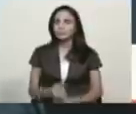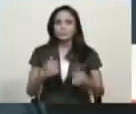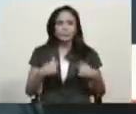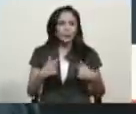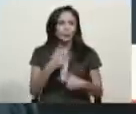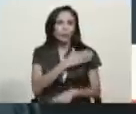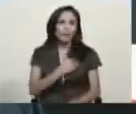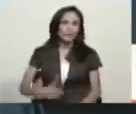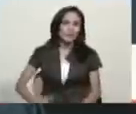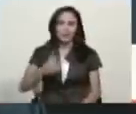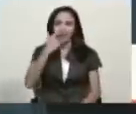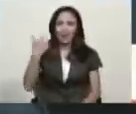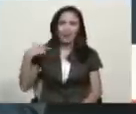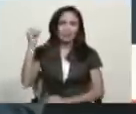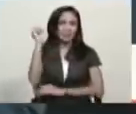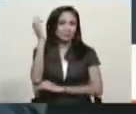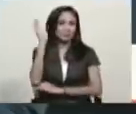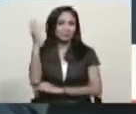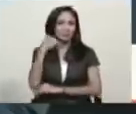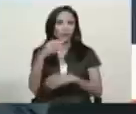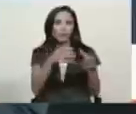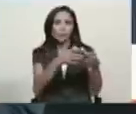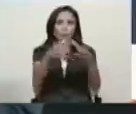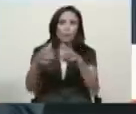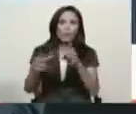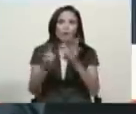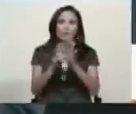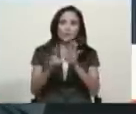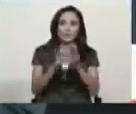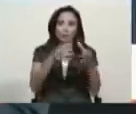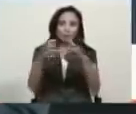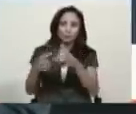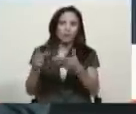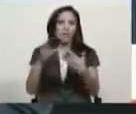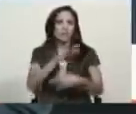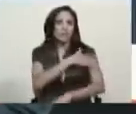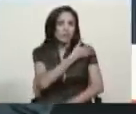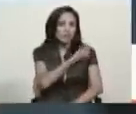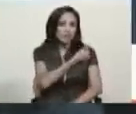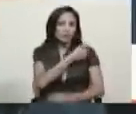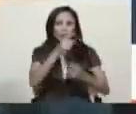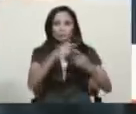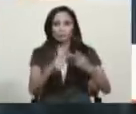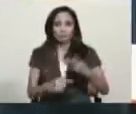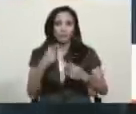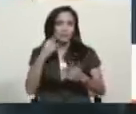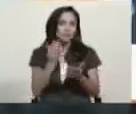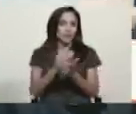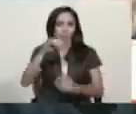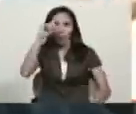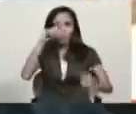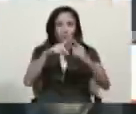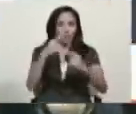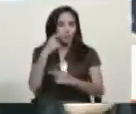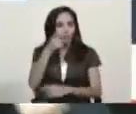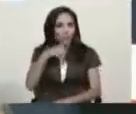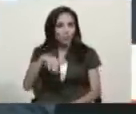estudiantil, miembros de asociaciones de vecinos. Ya había sido directivo sindical, delegado sindical. Siempre con el voto